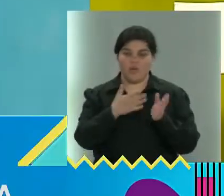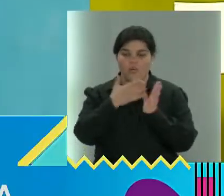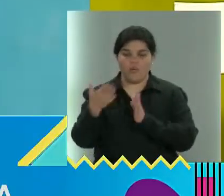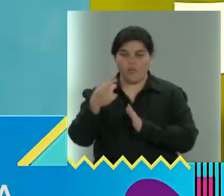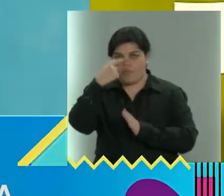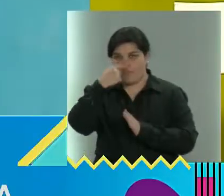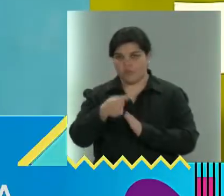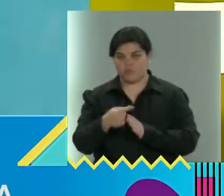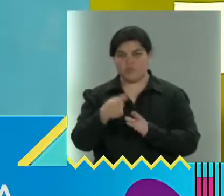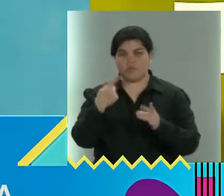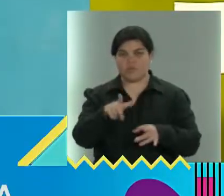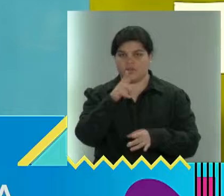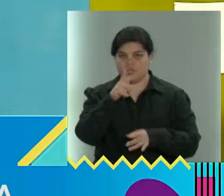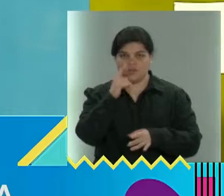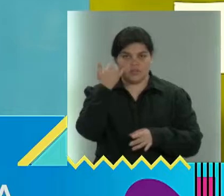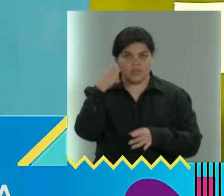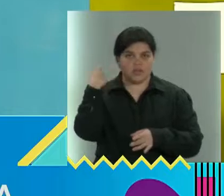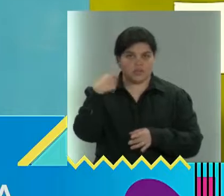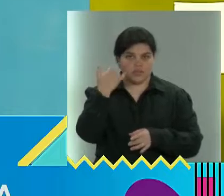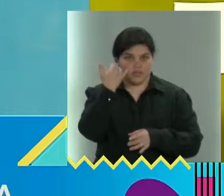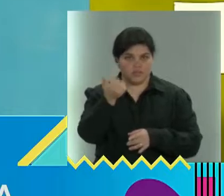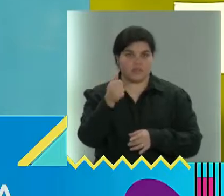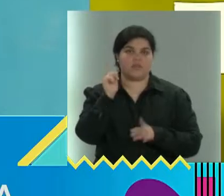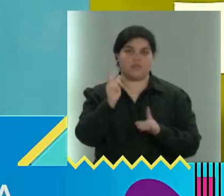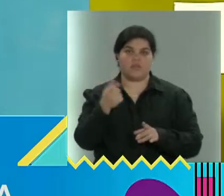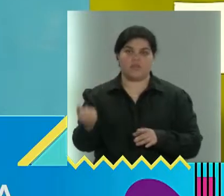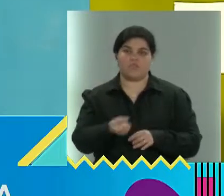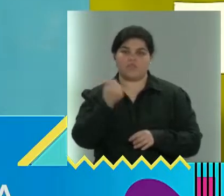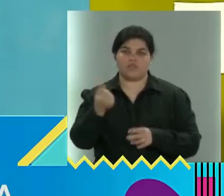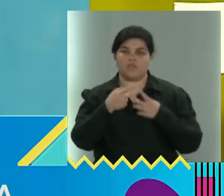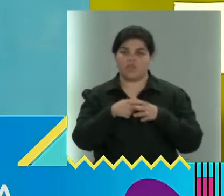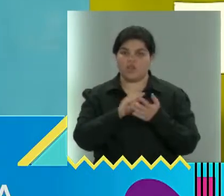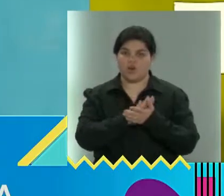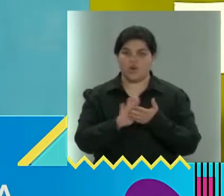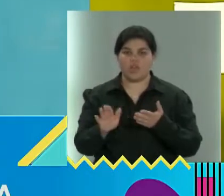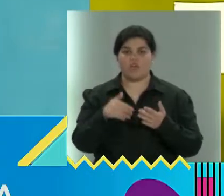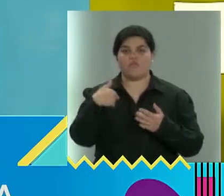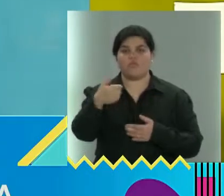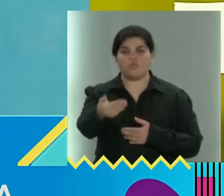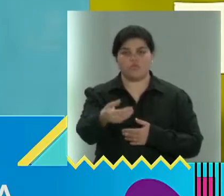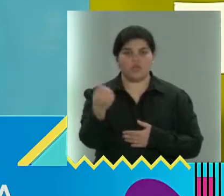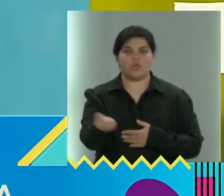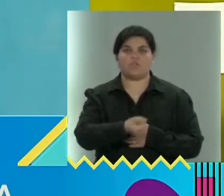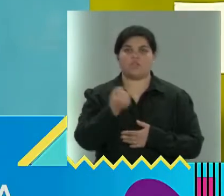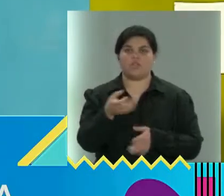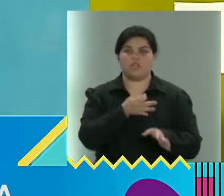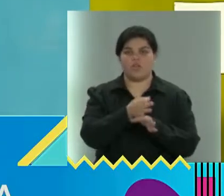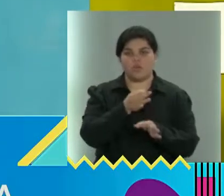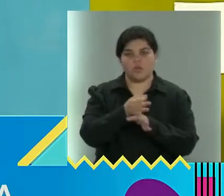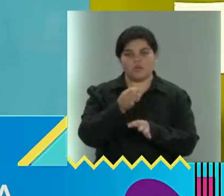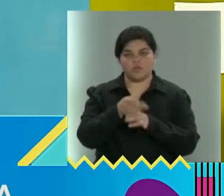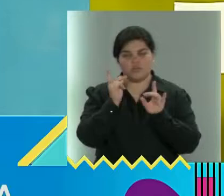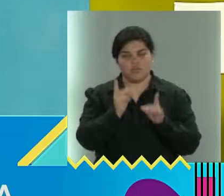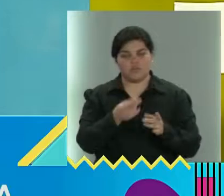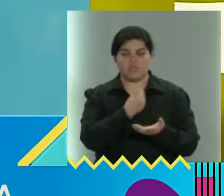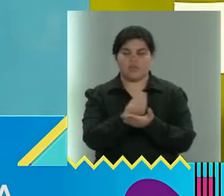Distintos Parecidos, lo viste con nosotros en el clip y la importancia que tienen las nuevas tecnologías para el futuro de la educación y por supuesto de los